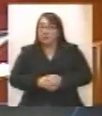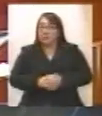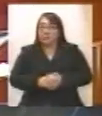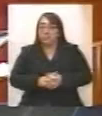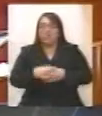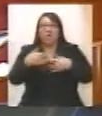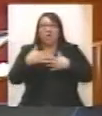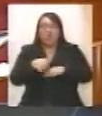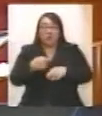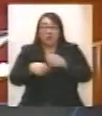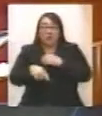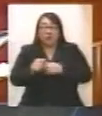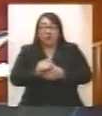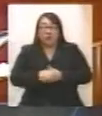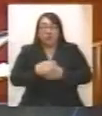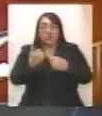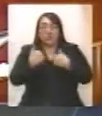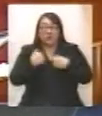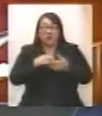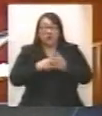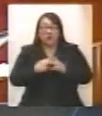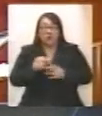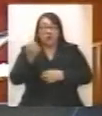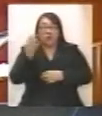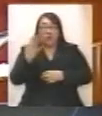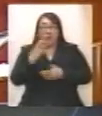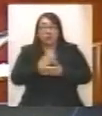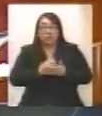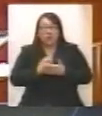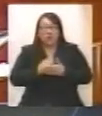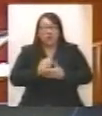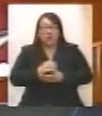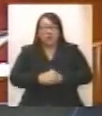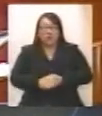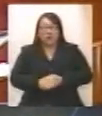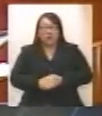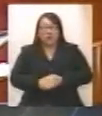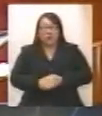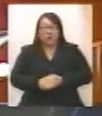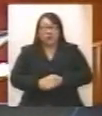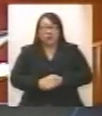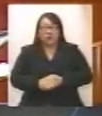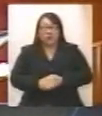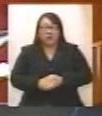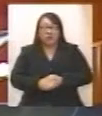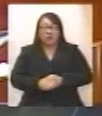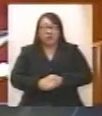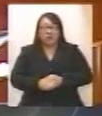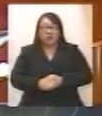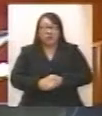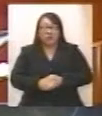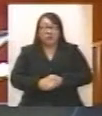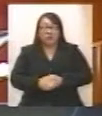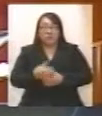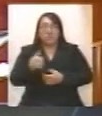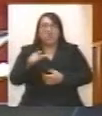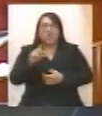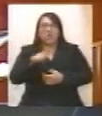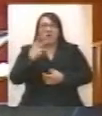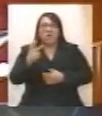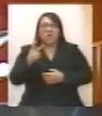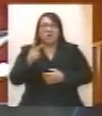julio próximo tendremos 4 centros en funcionamiento. Al tercer trimestre